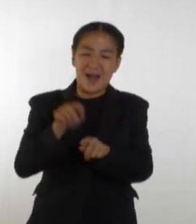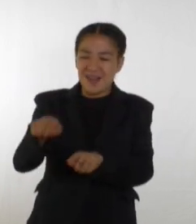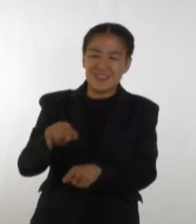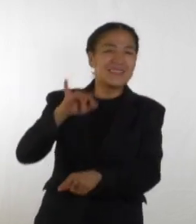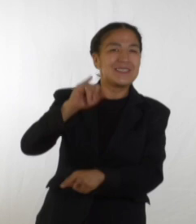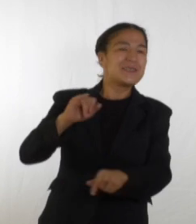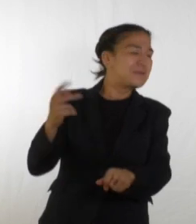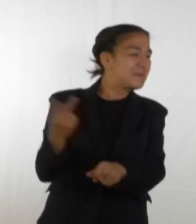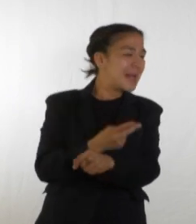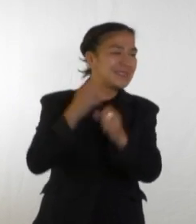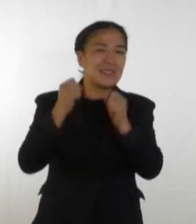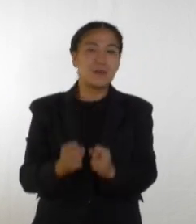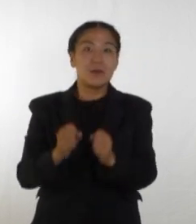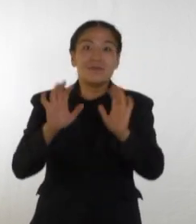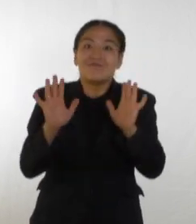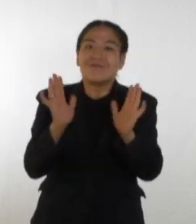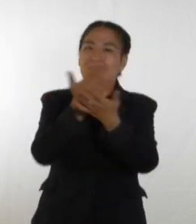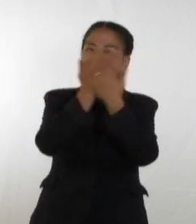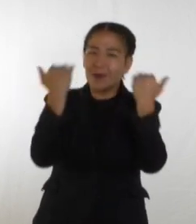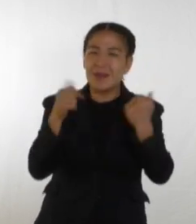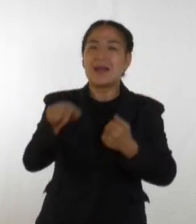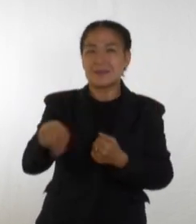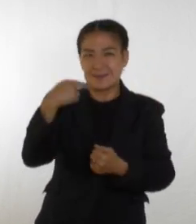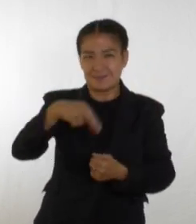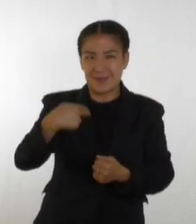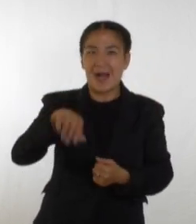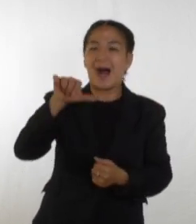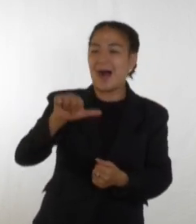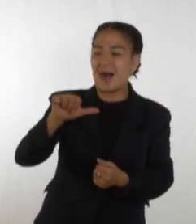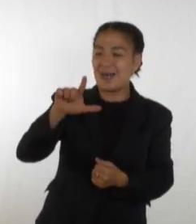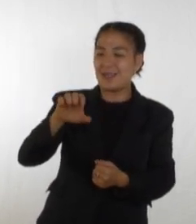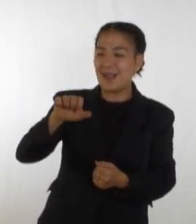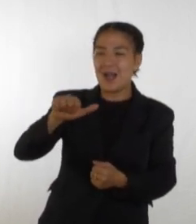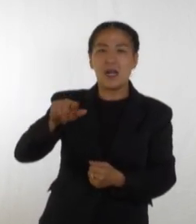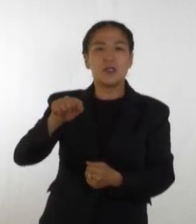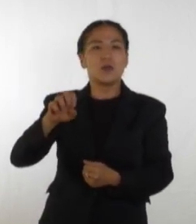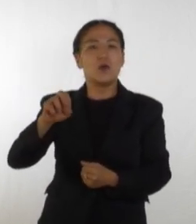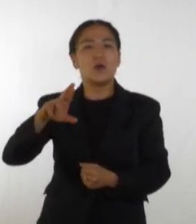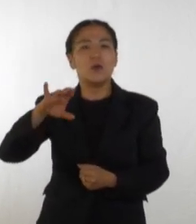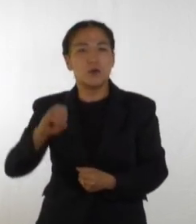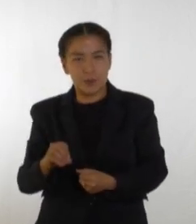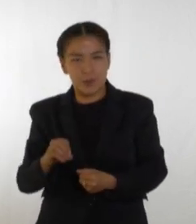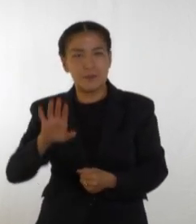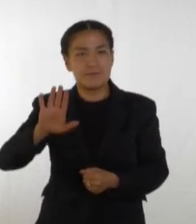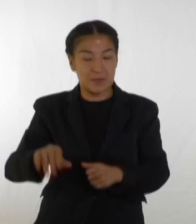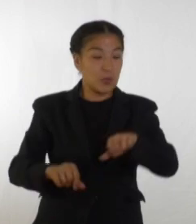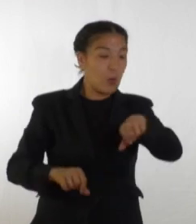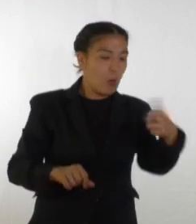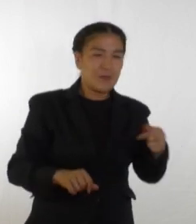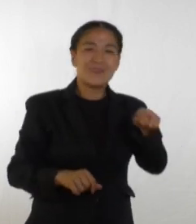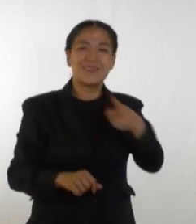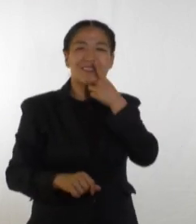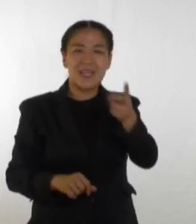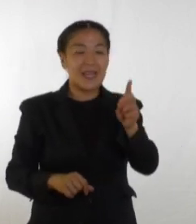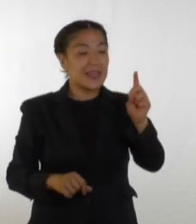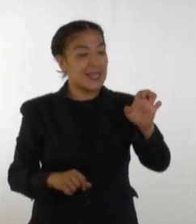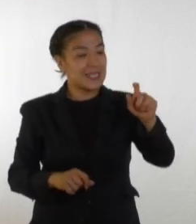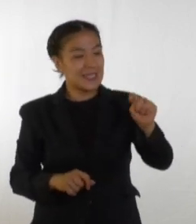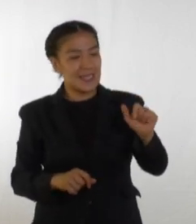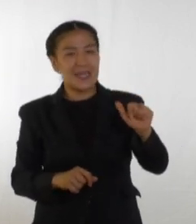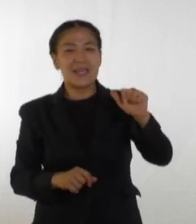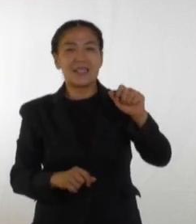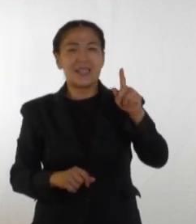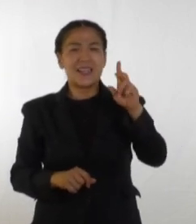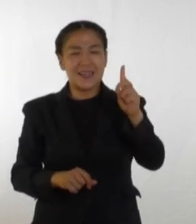certeza de qué es lo que va a pasar, ¿no? Entonces a eso se le llama aleatorio, y los otros, como su nombre lo indica,